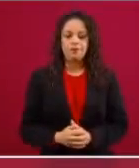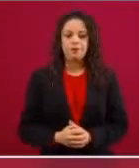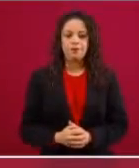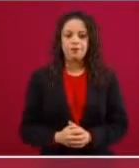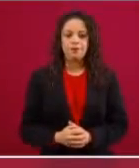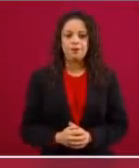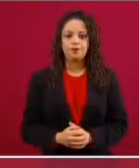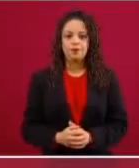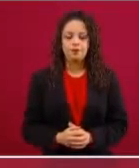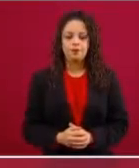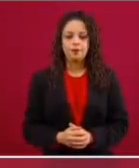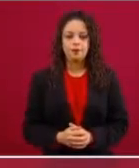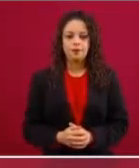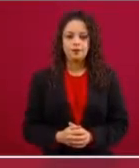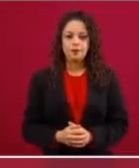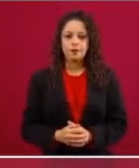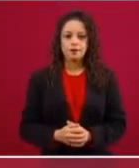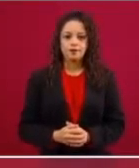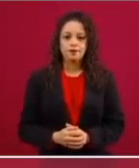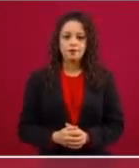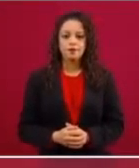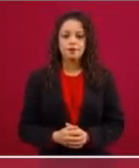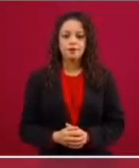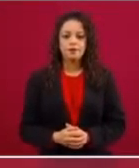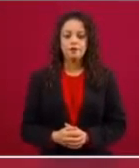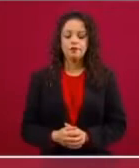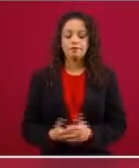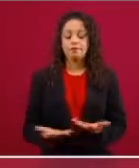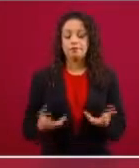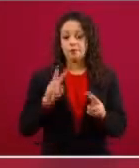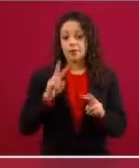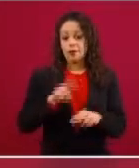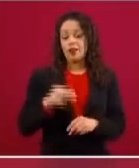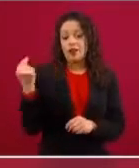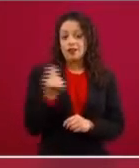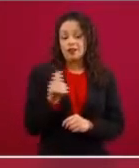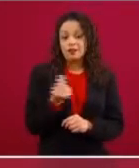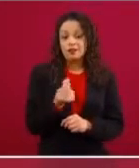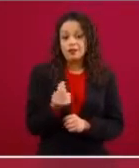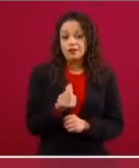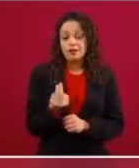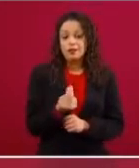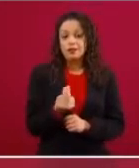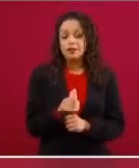y debemos de estar para entonces